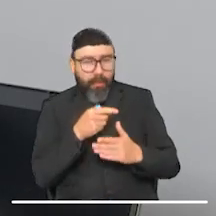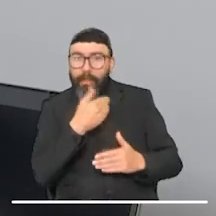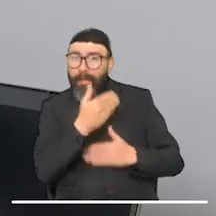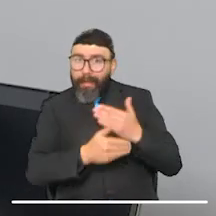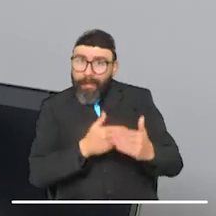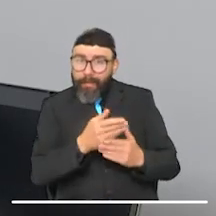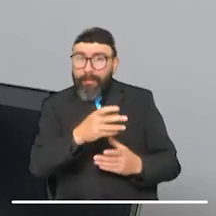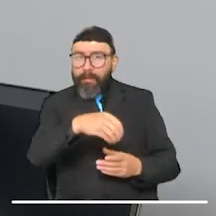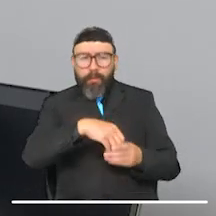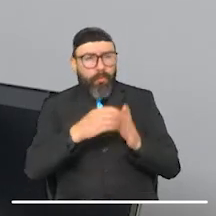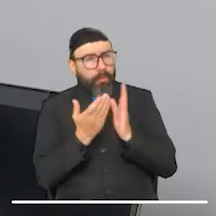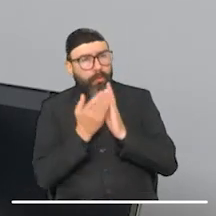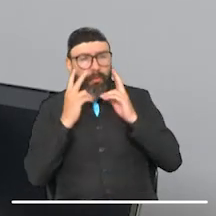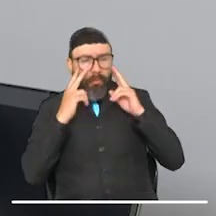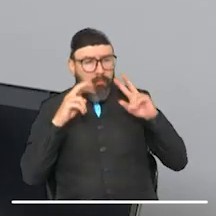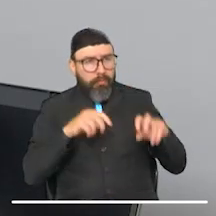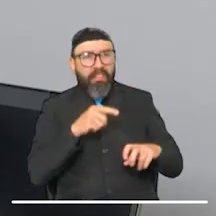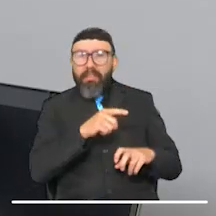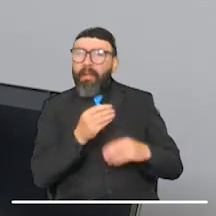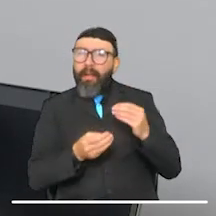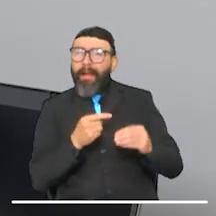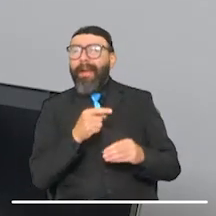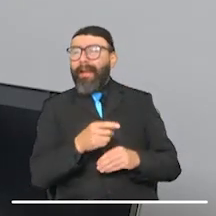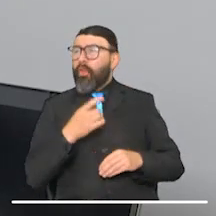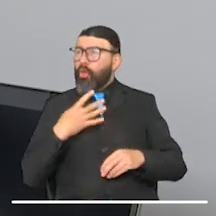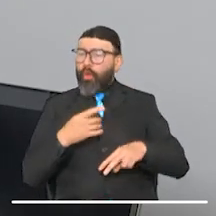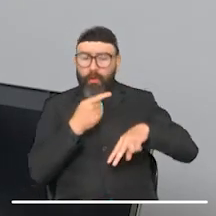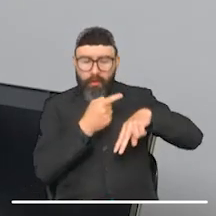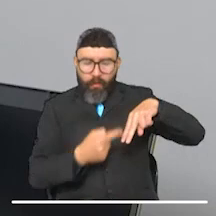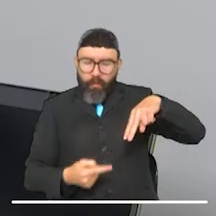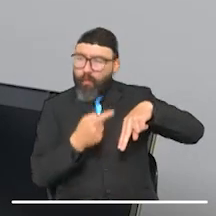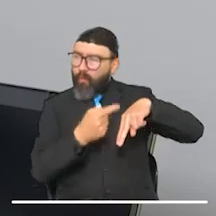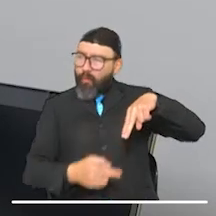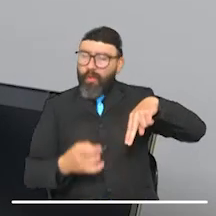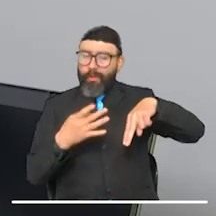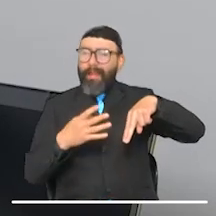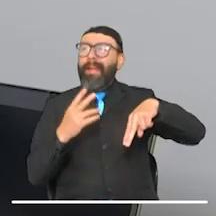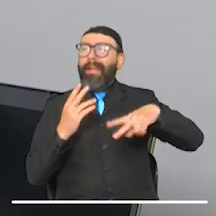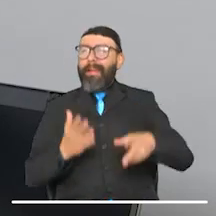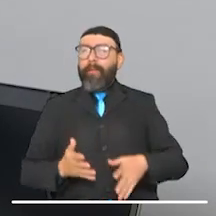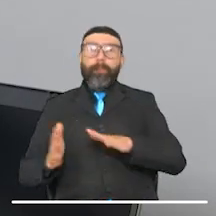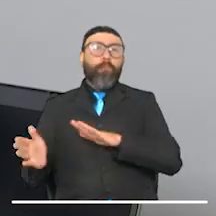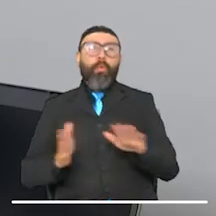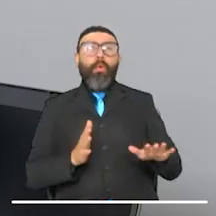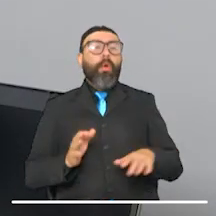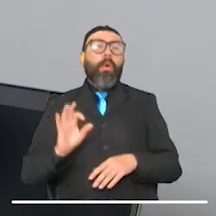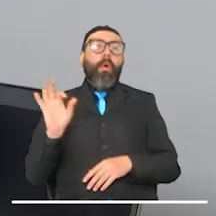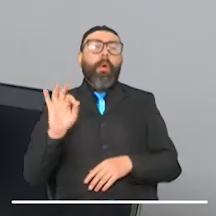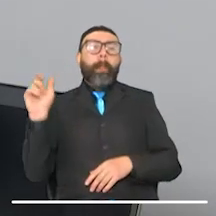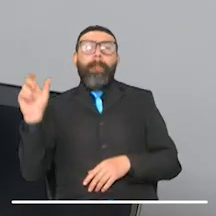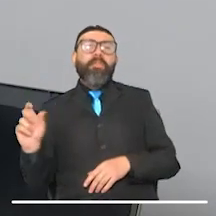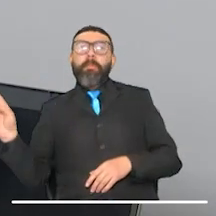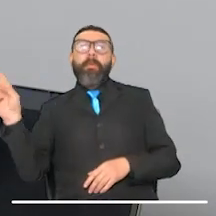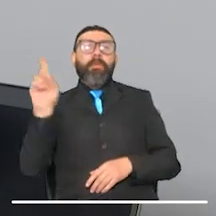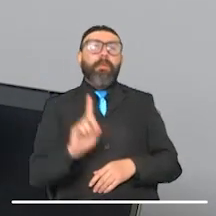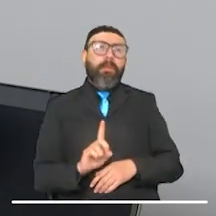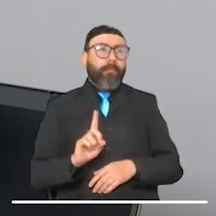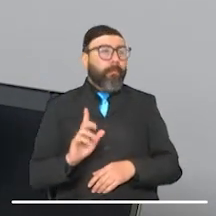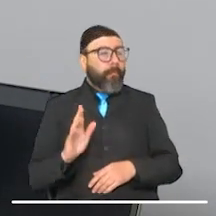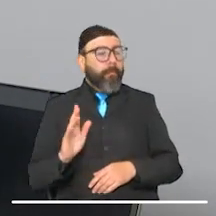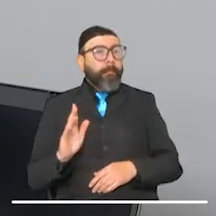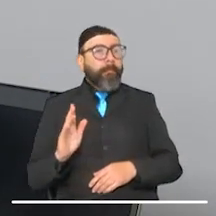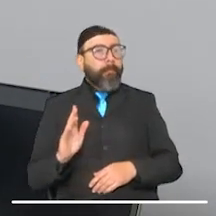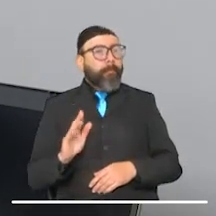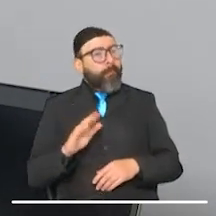de estudio de lo que llaman dolor de pierna otro doctor Es que qué será que a mí me da yo